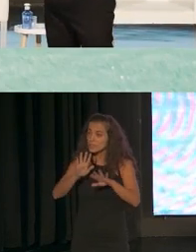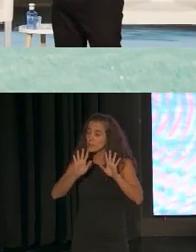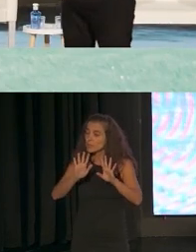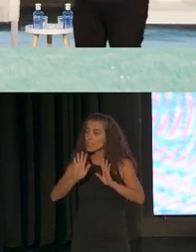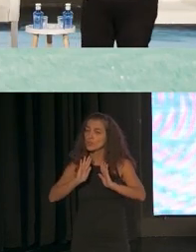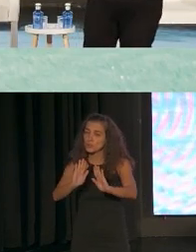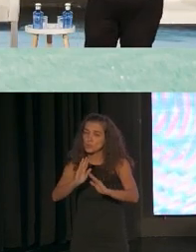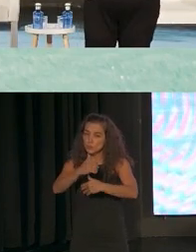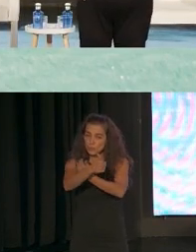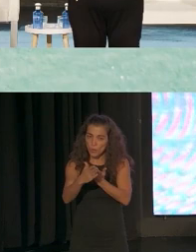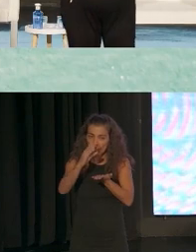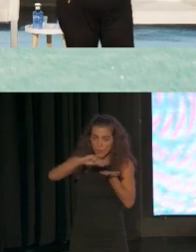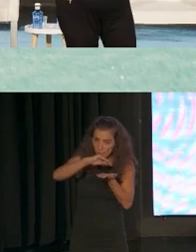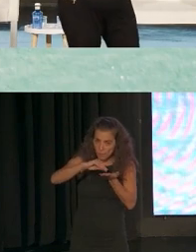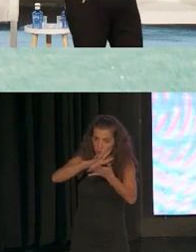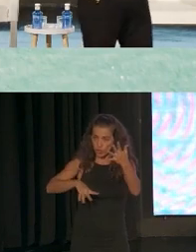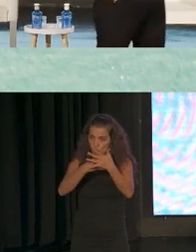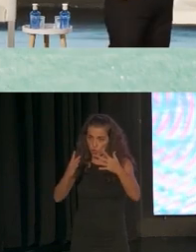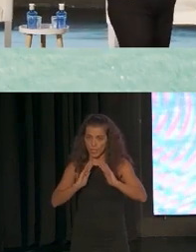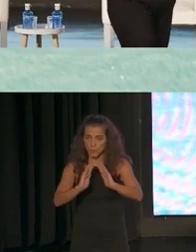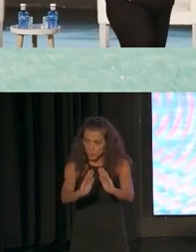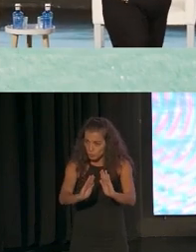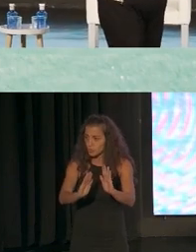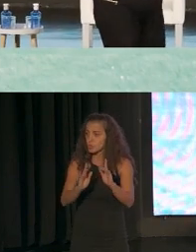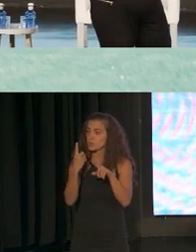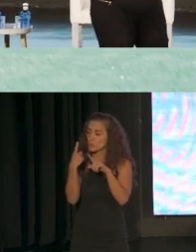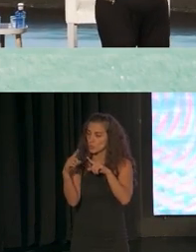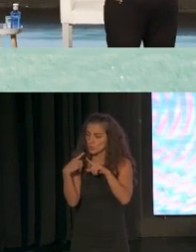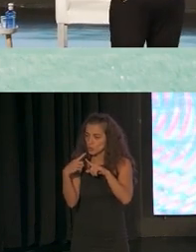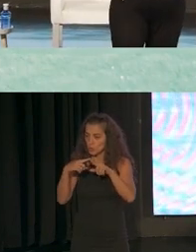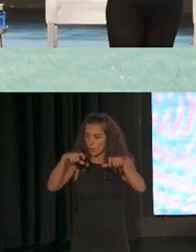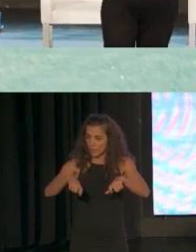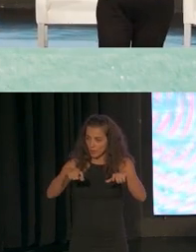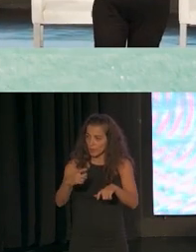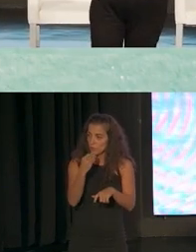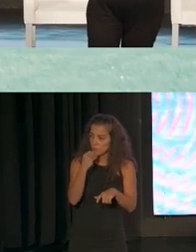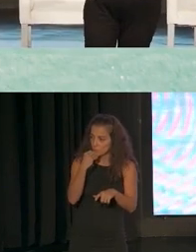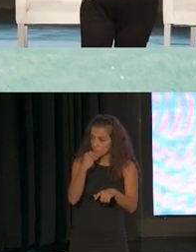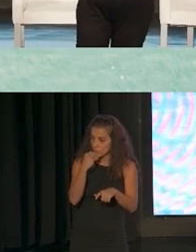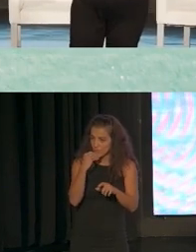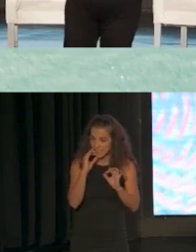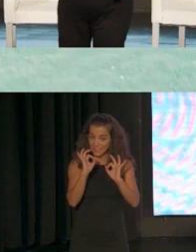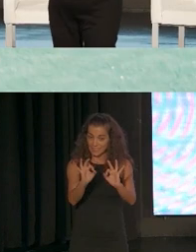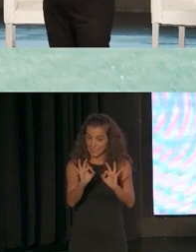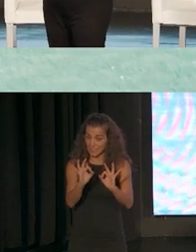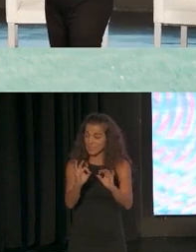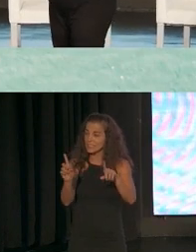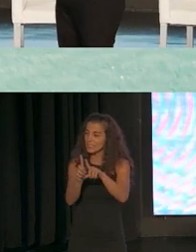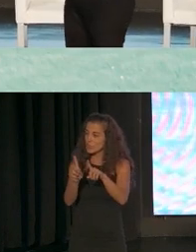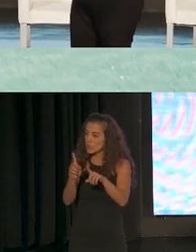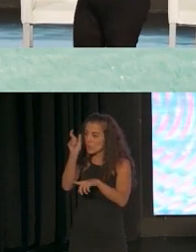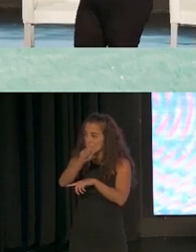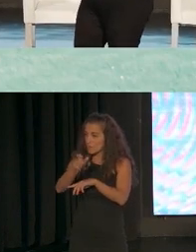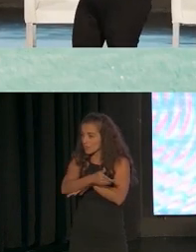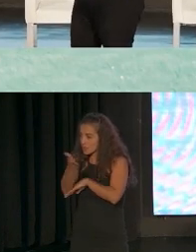despacho con su propio horario su sus propias pausas de comida y en ningún momento se iban a cruzar con el